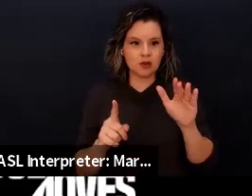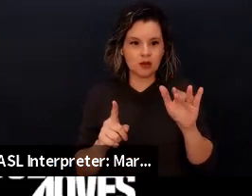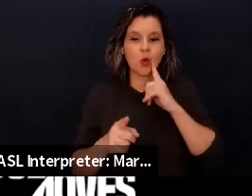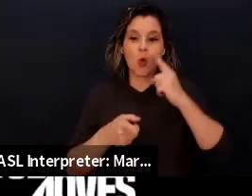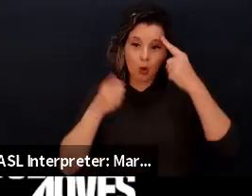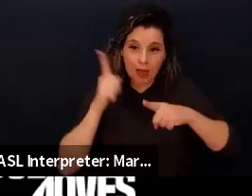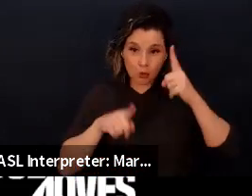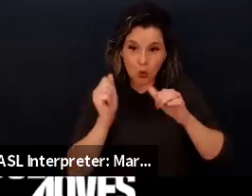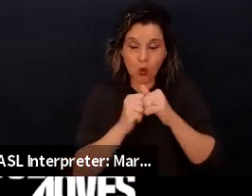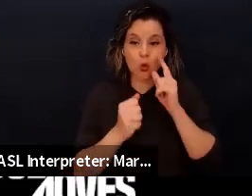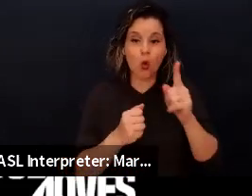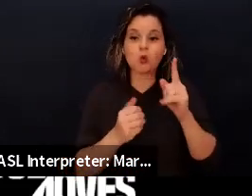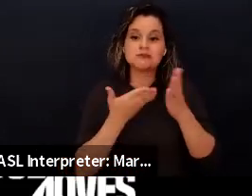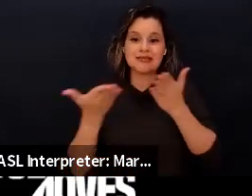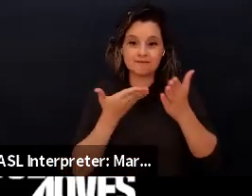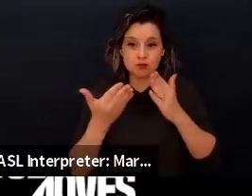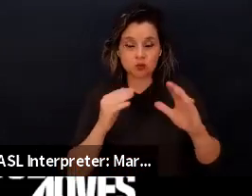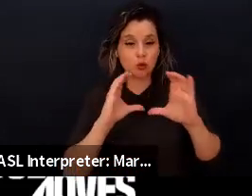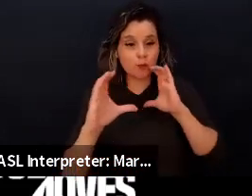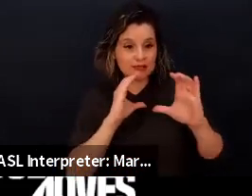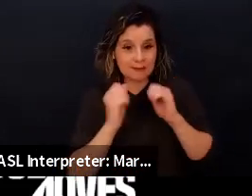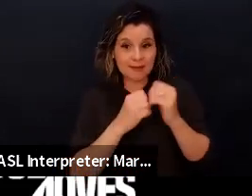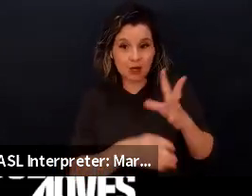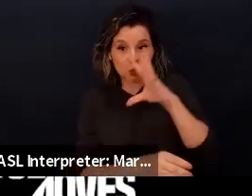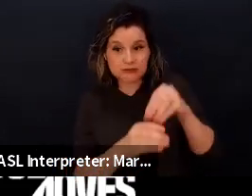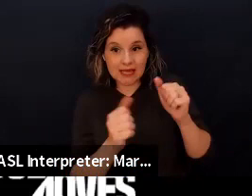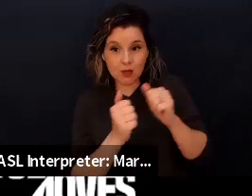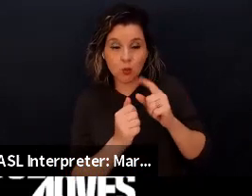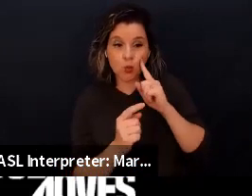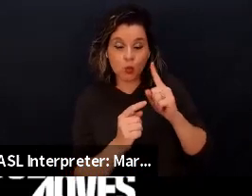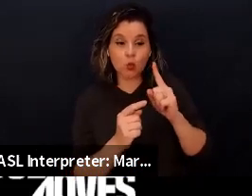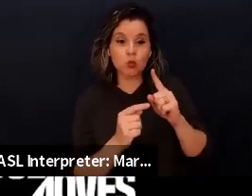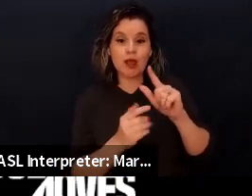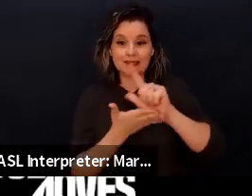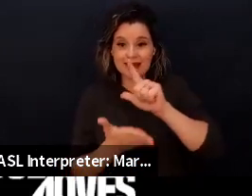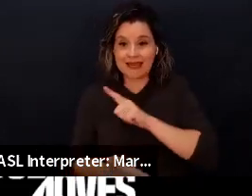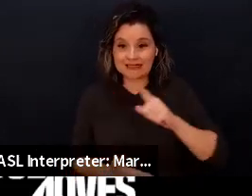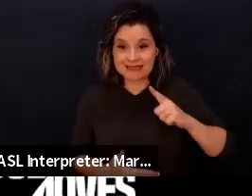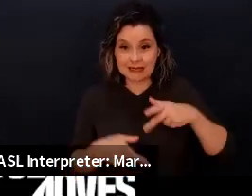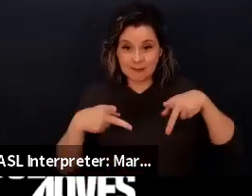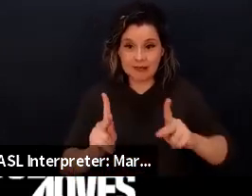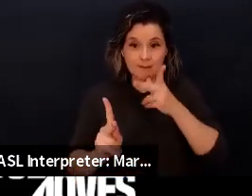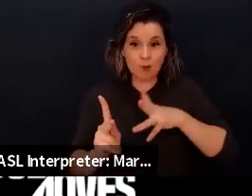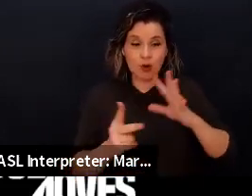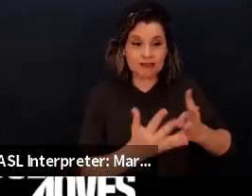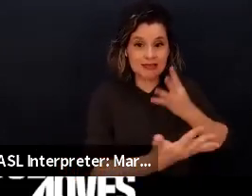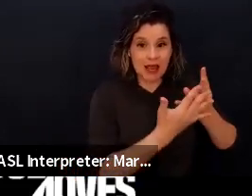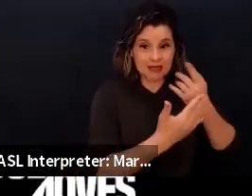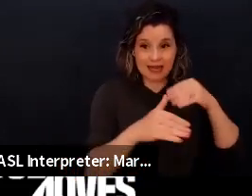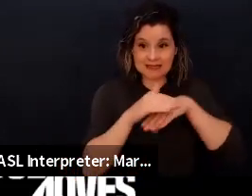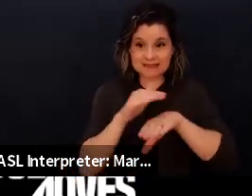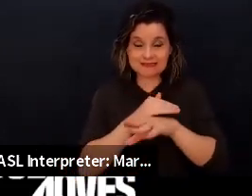colaboró con proveedores de servicios comunitarios para impulsar una legislación que permitirá a las mujeres encarceladas tener acceso a